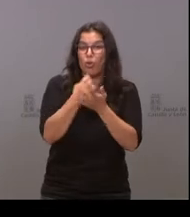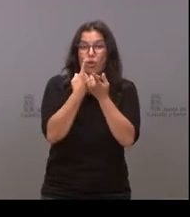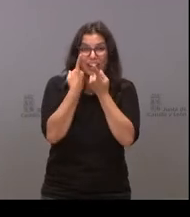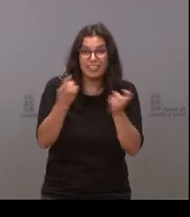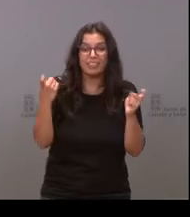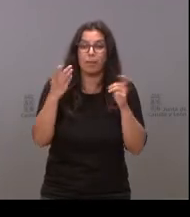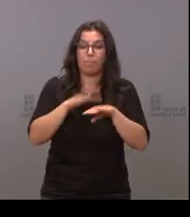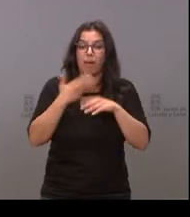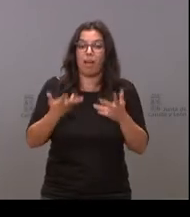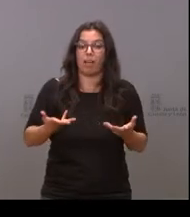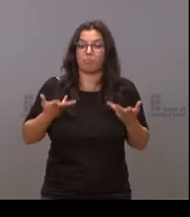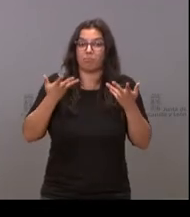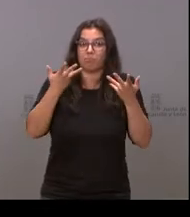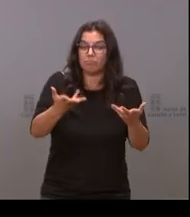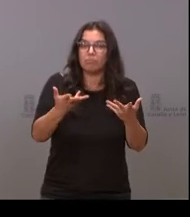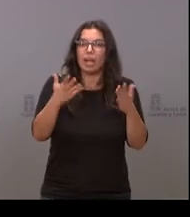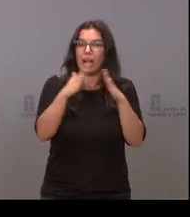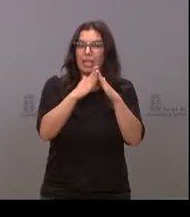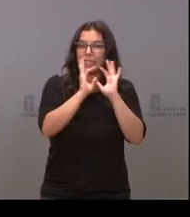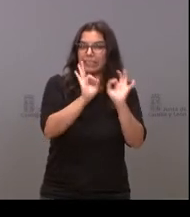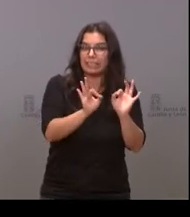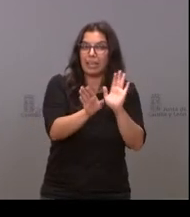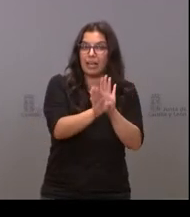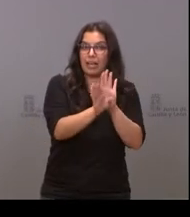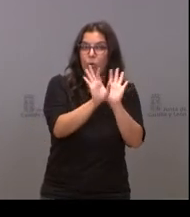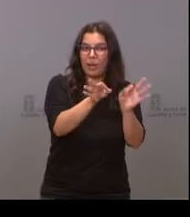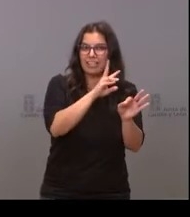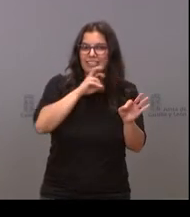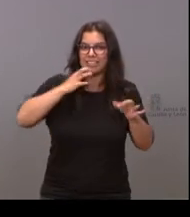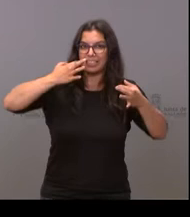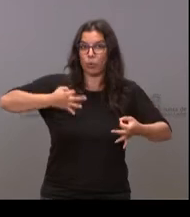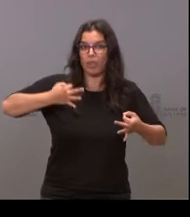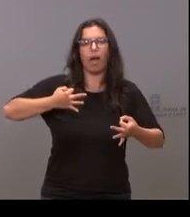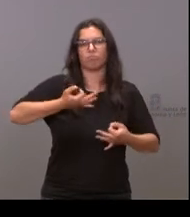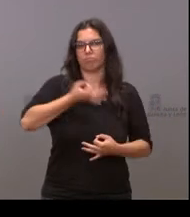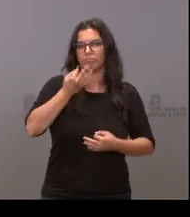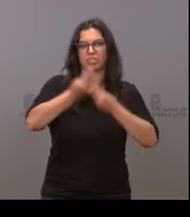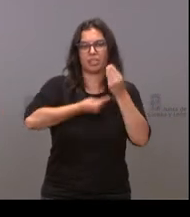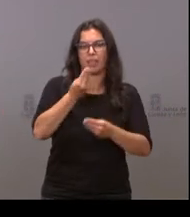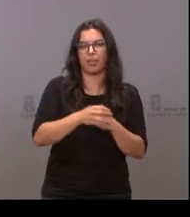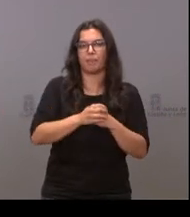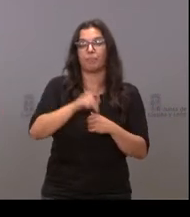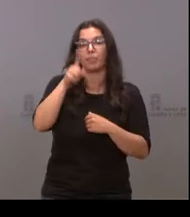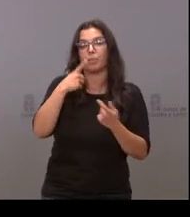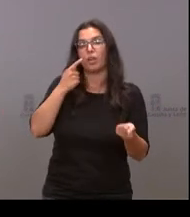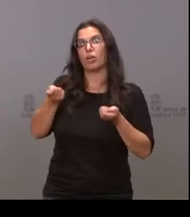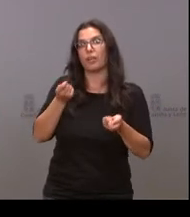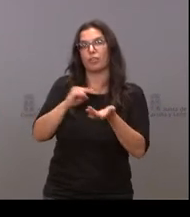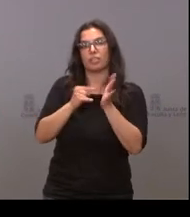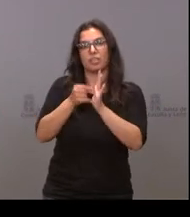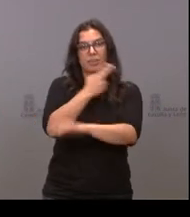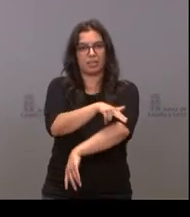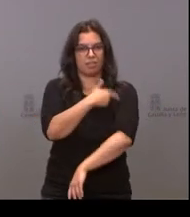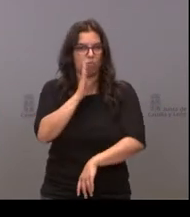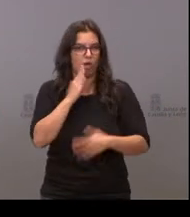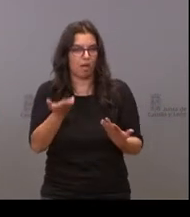permita permanecer más tiempo y tener un seguimiento seguro de su permanencia en el hogar se va a hacer la coordinación con eso con el sistema sanitario como les